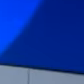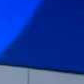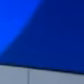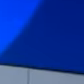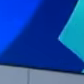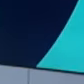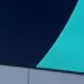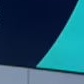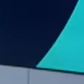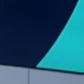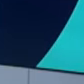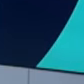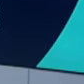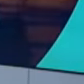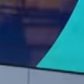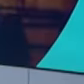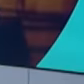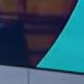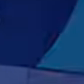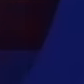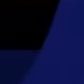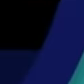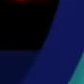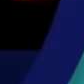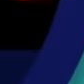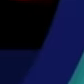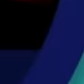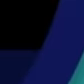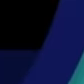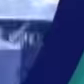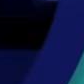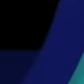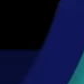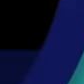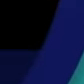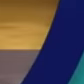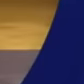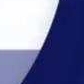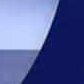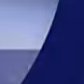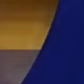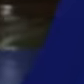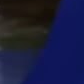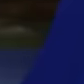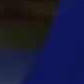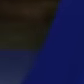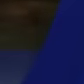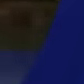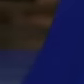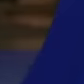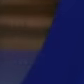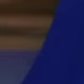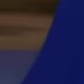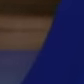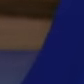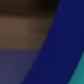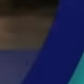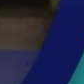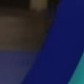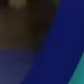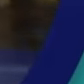la selva sufre la furia de la naturaleza. En Chanchamayo, rayos y truenos asustaron a la población durante la caída de una